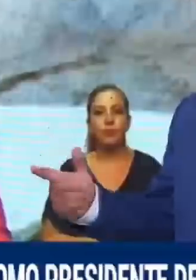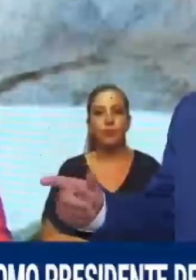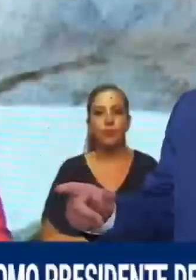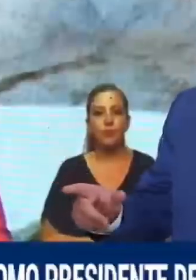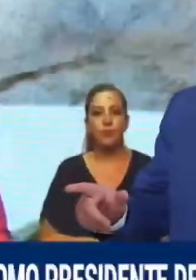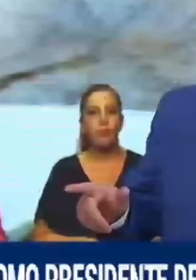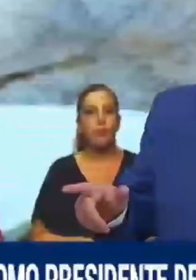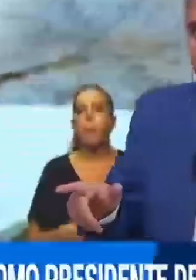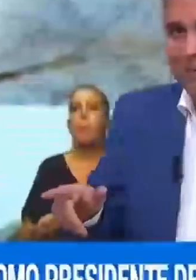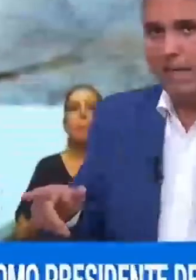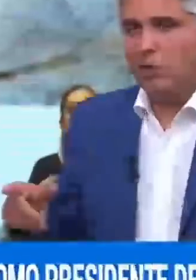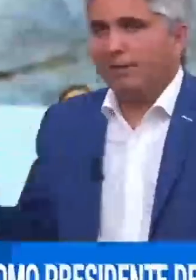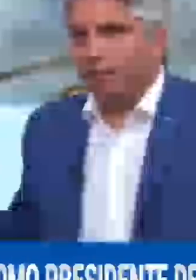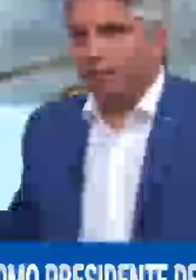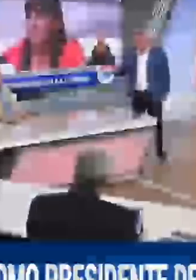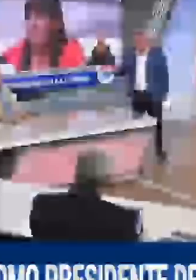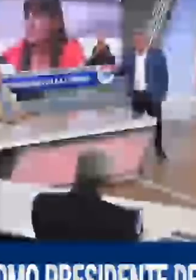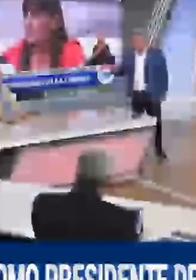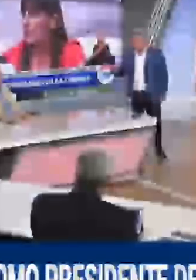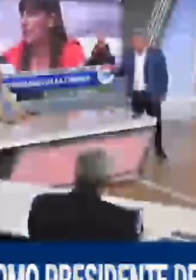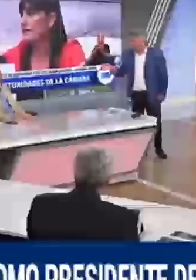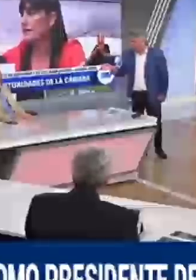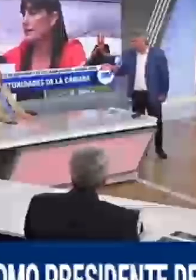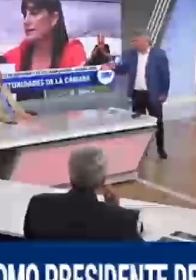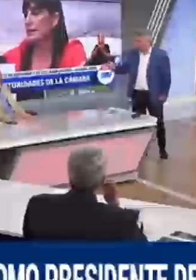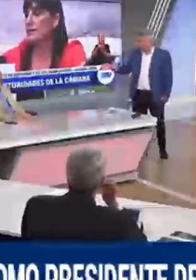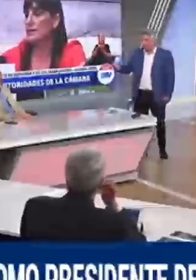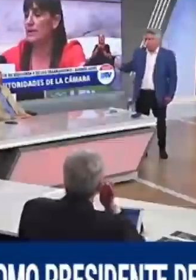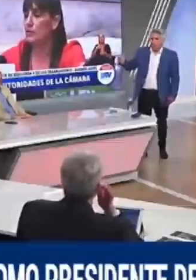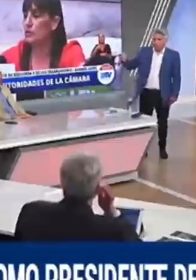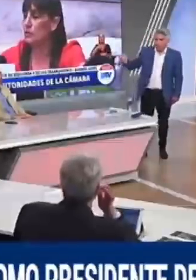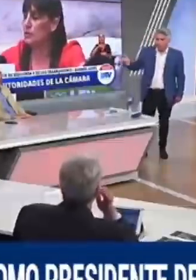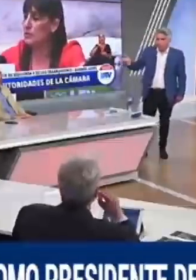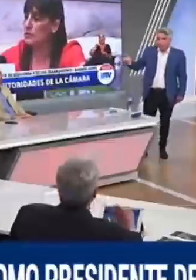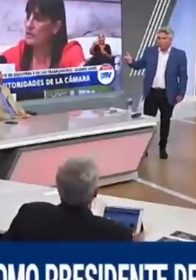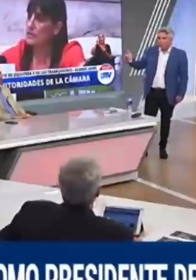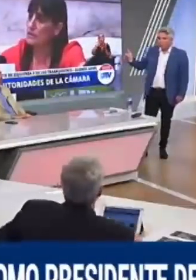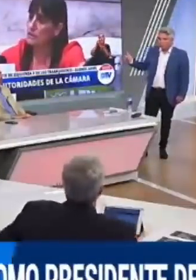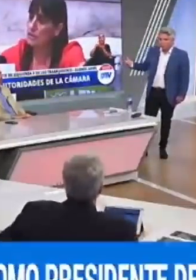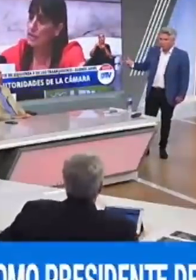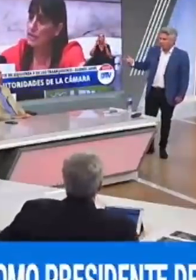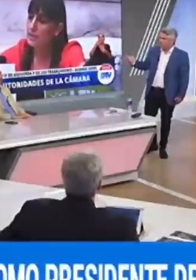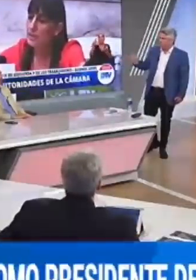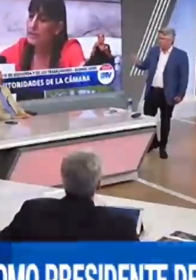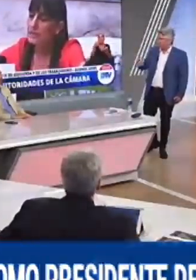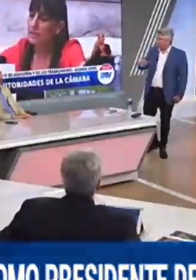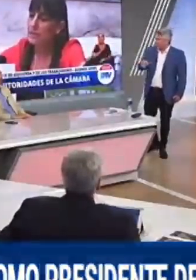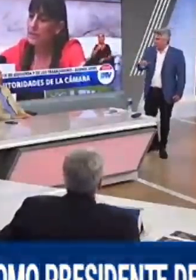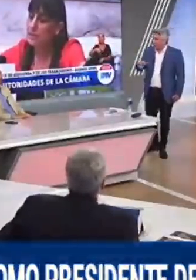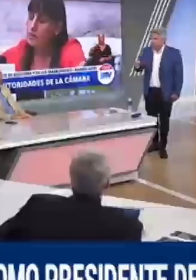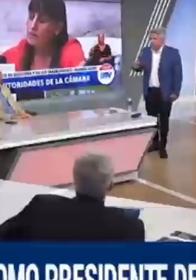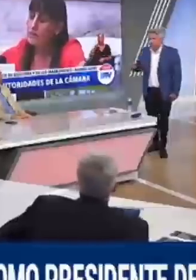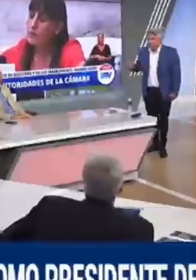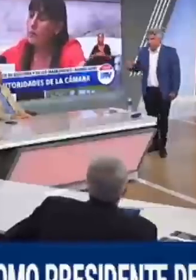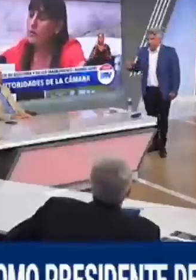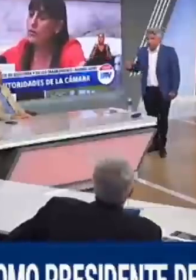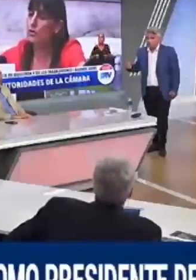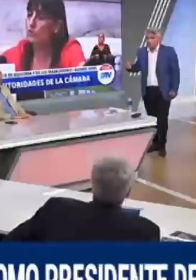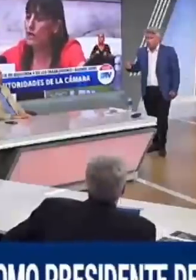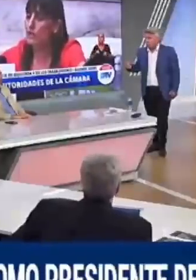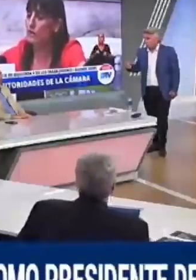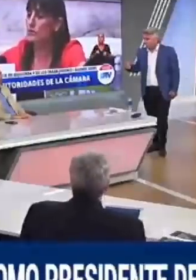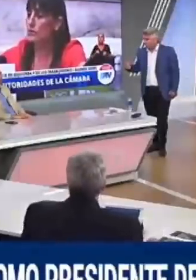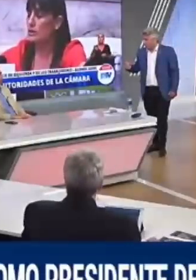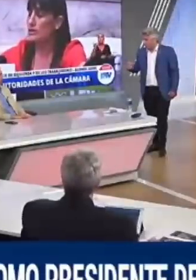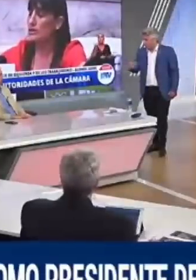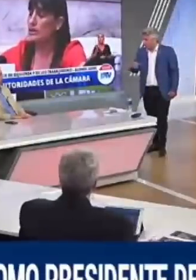voto. Salieron a desactivarlo, claro, Frigerio, el propio Ritondo, Santilli, es decir, creo que hasta